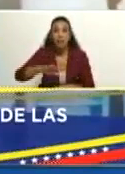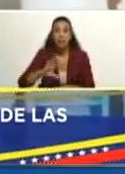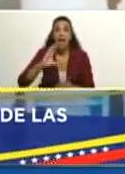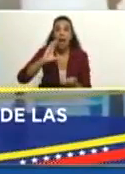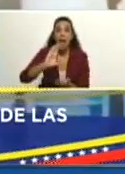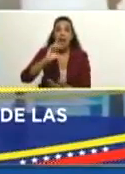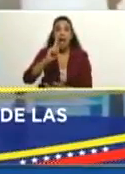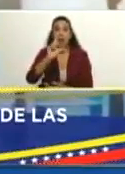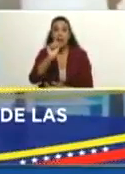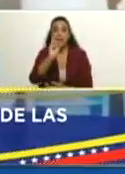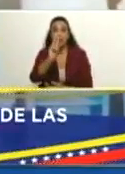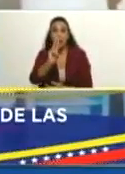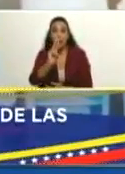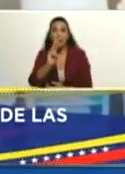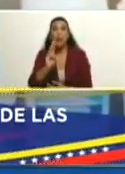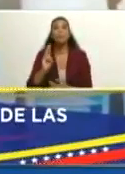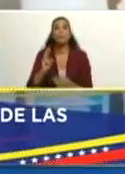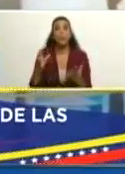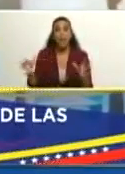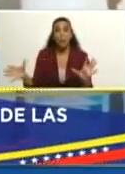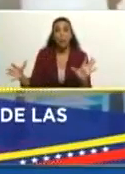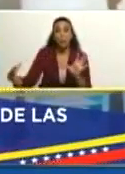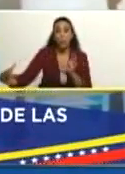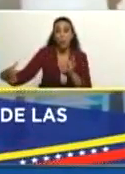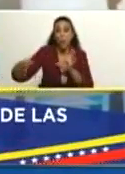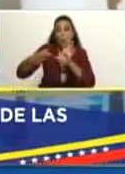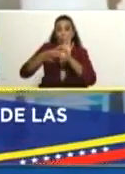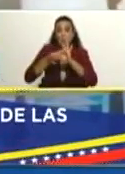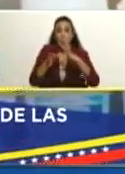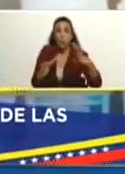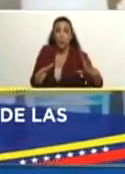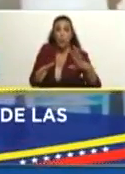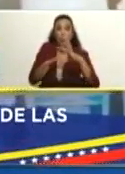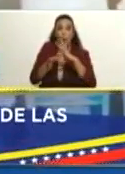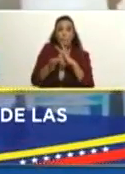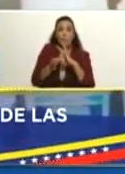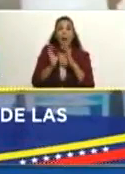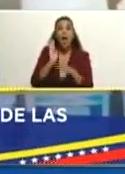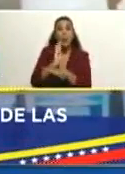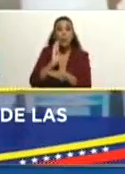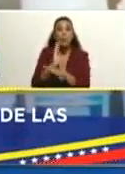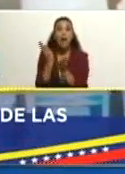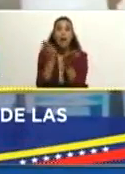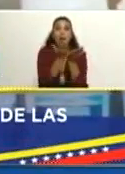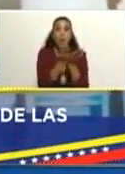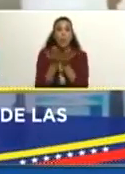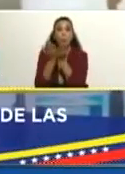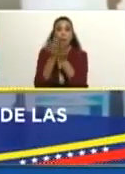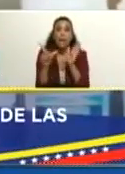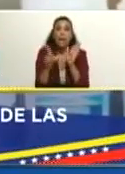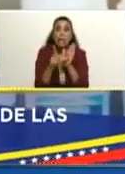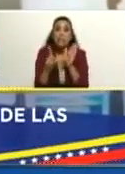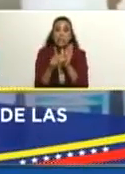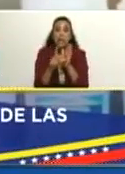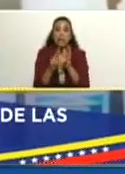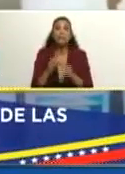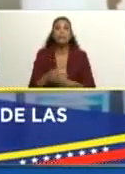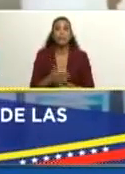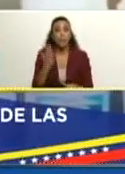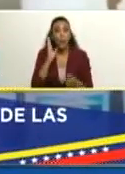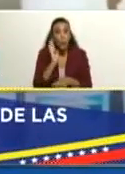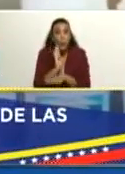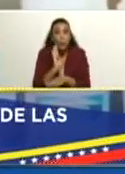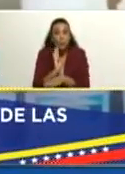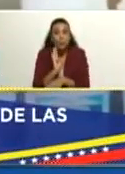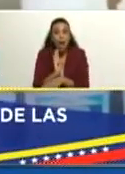CLAP, ¿no?, tienen que unir esfuerzos para cuidar la escuela, el liceo, la unidad educativa,